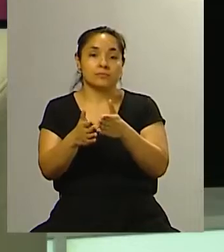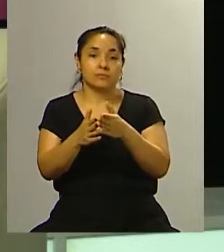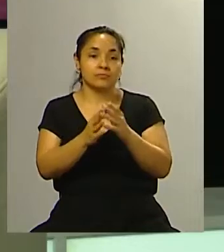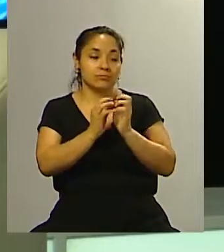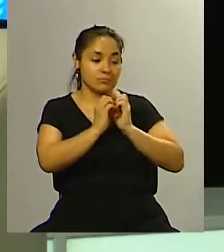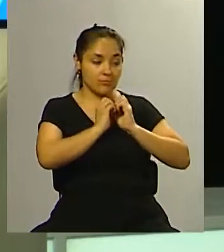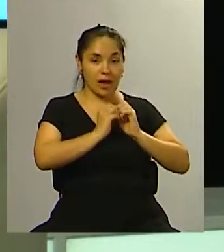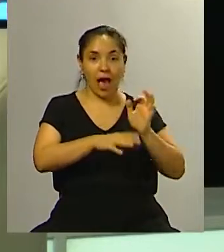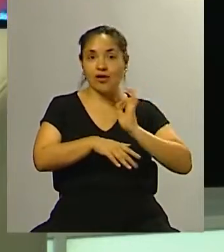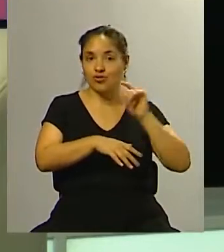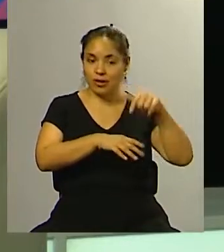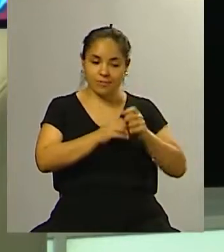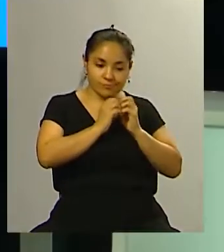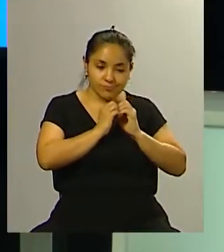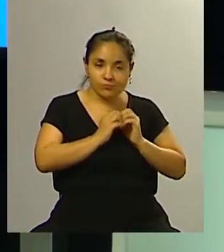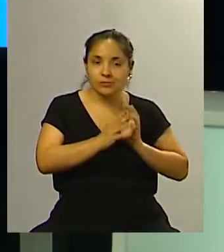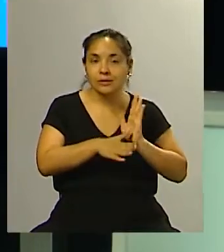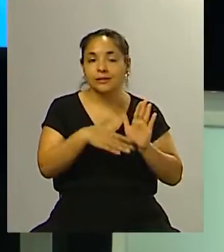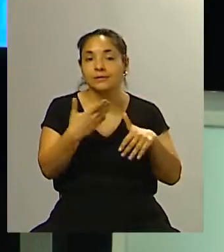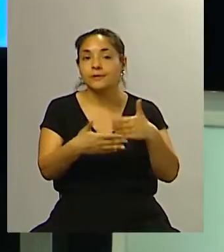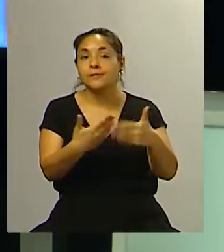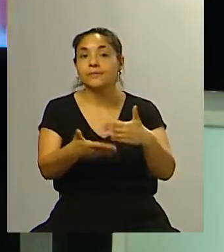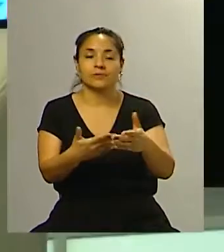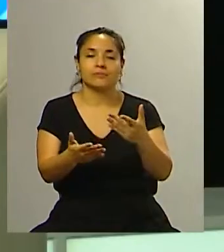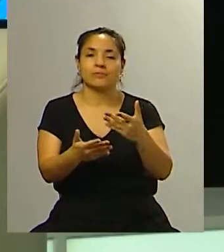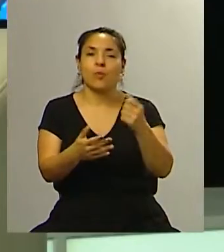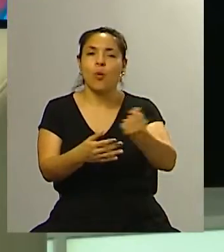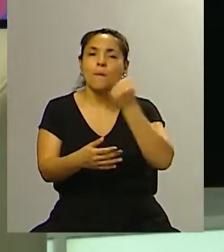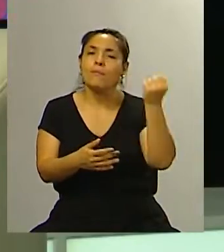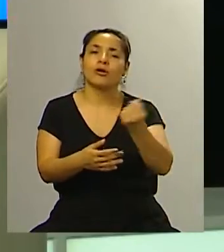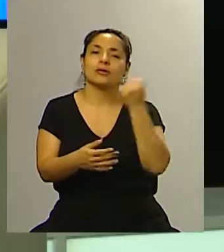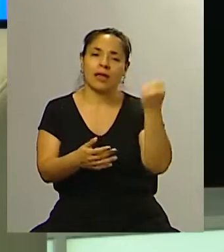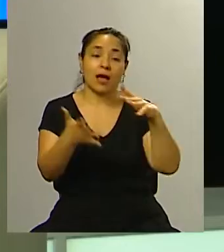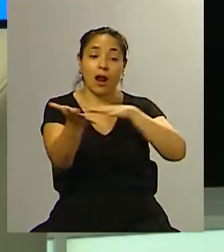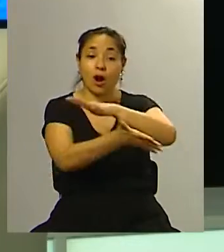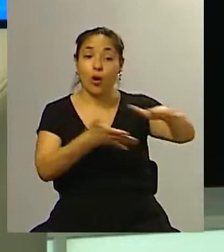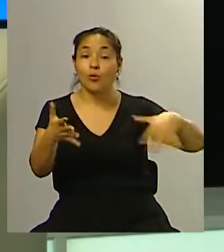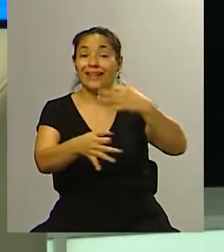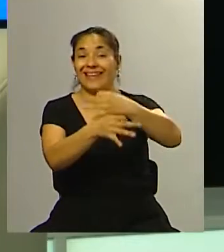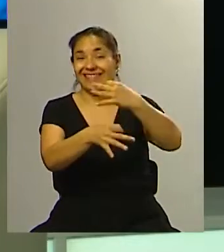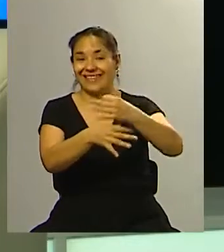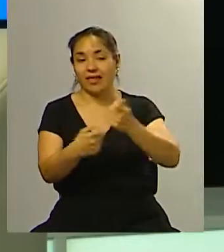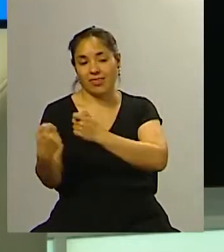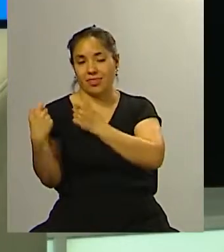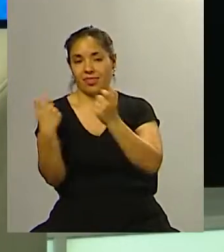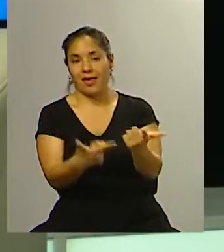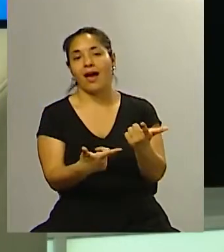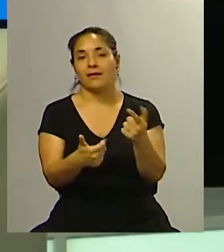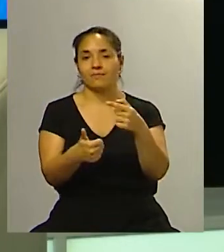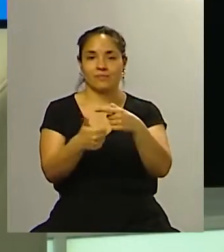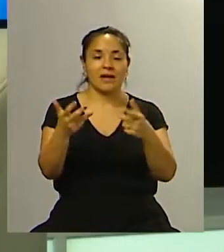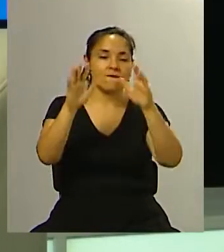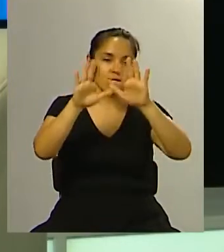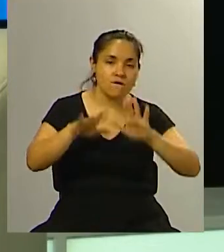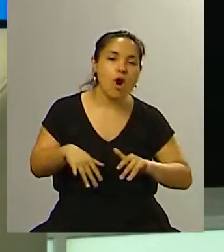empezado a transitar este año, pero creo que es fundamental el devolverle a la comunidad educativa, ¿sí?, los diferentes informes,